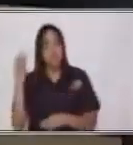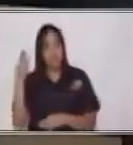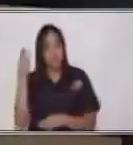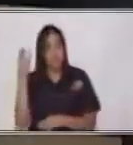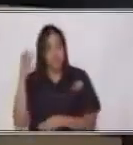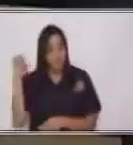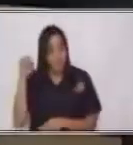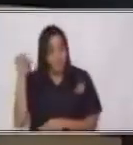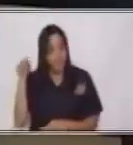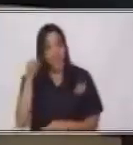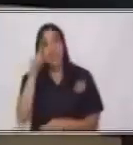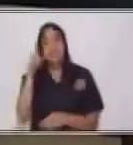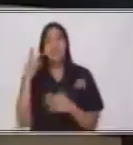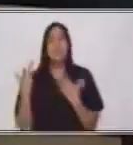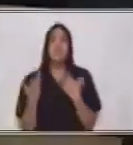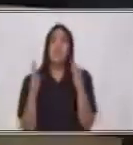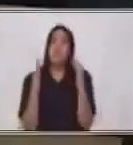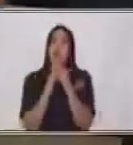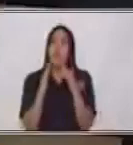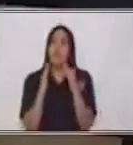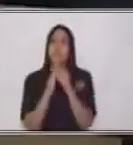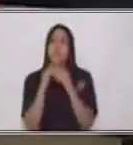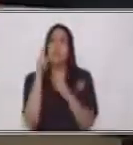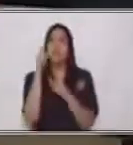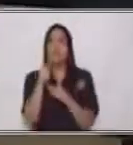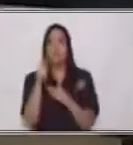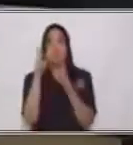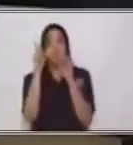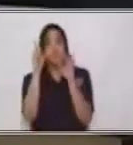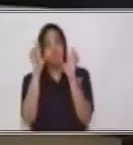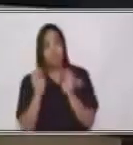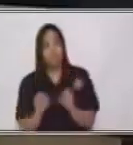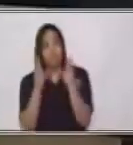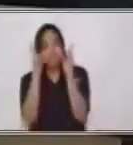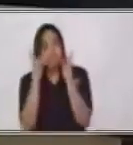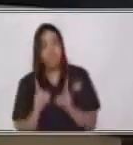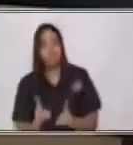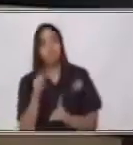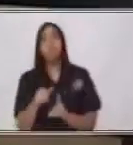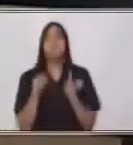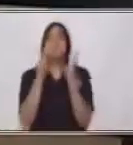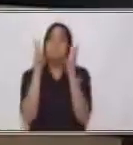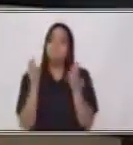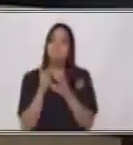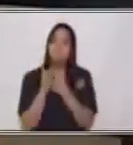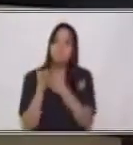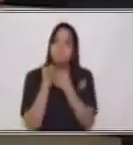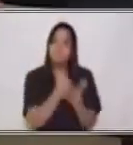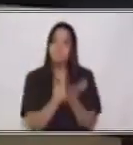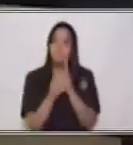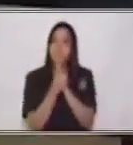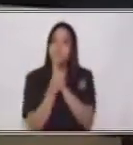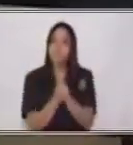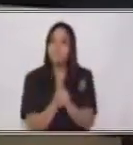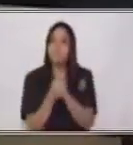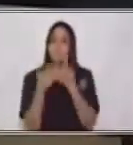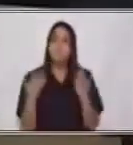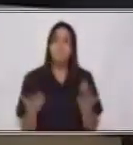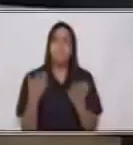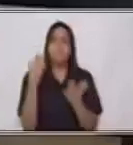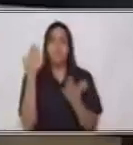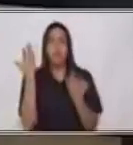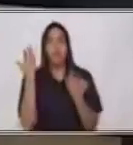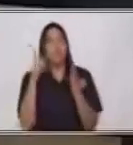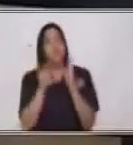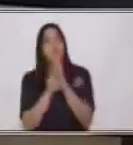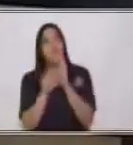grado. Si en casa hay alguna persona con discapacidad, este tema le ayudará a ejercitar habilidades y